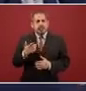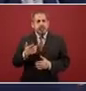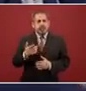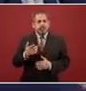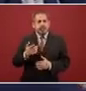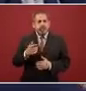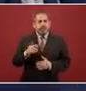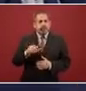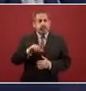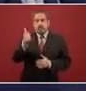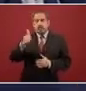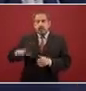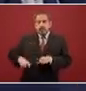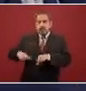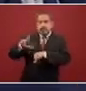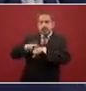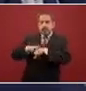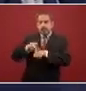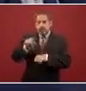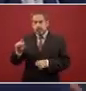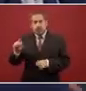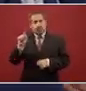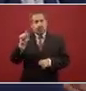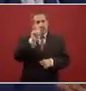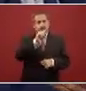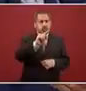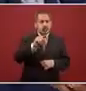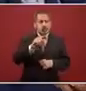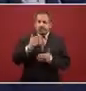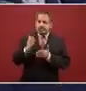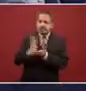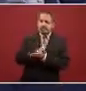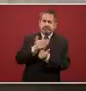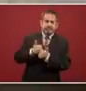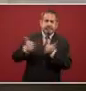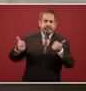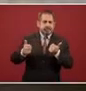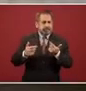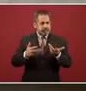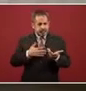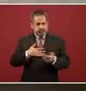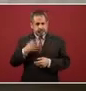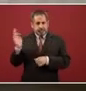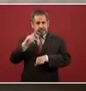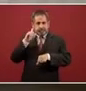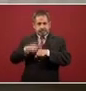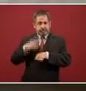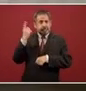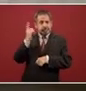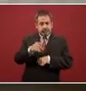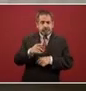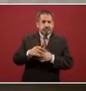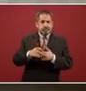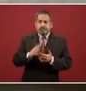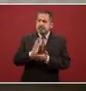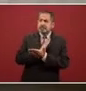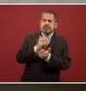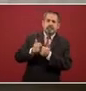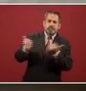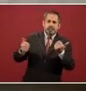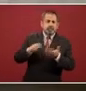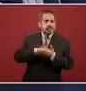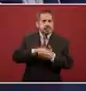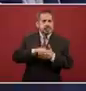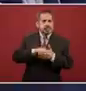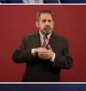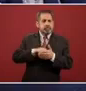haya gobernadores que estén actuando, tomando medidas por su cuenta, incluso en contra de las disposiciones como esto de que no permitir los vuelos,